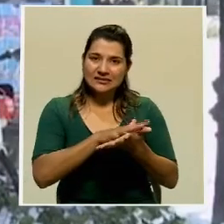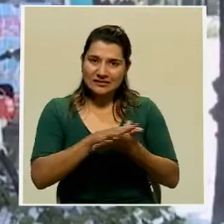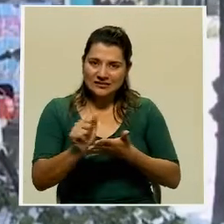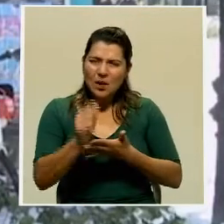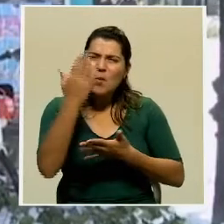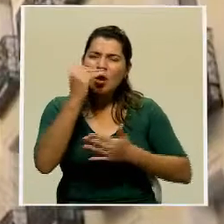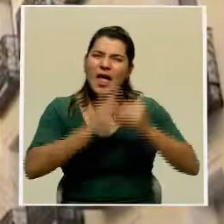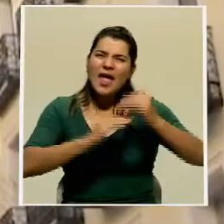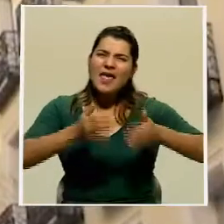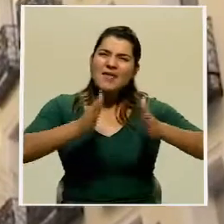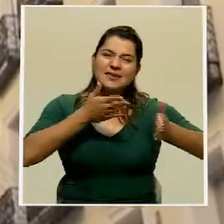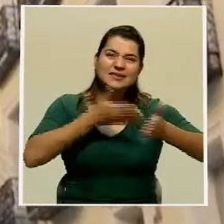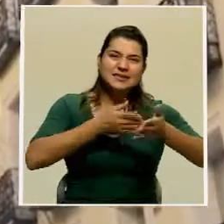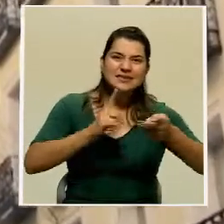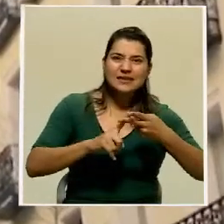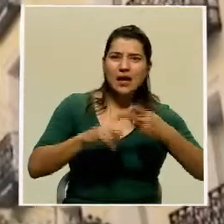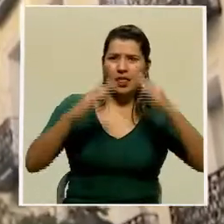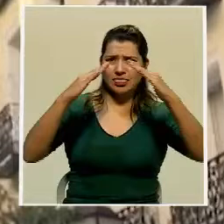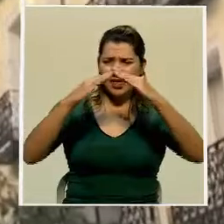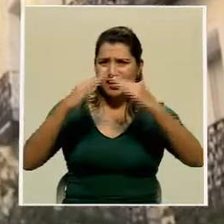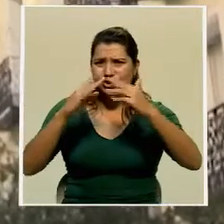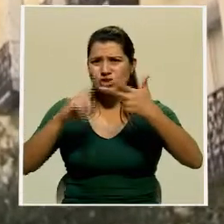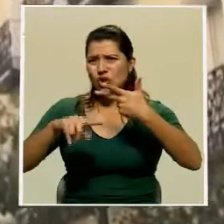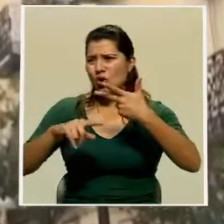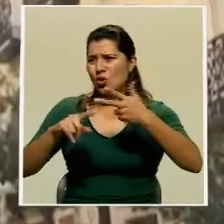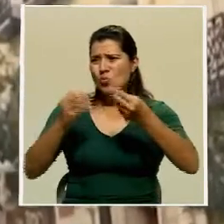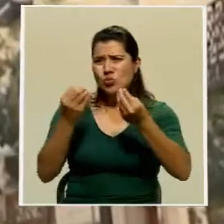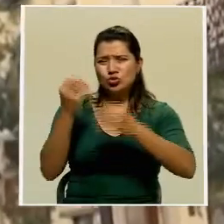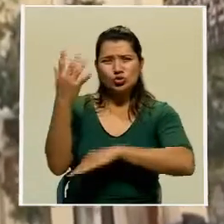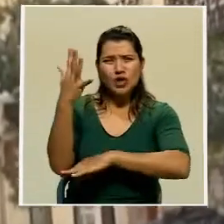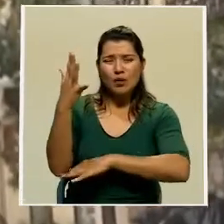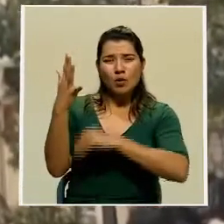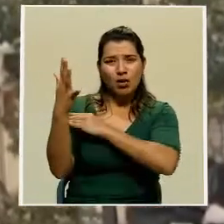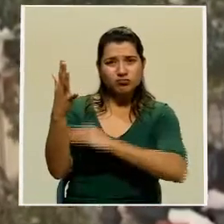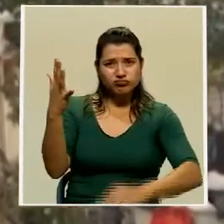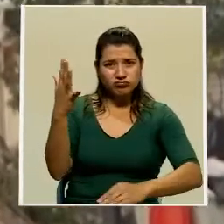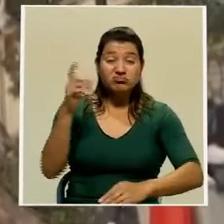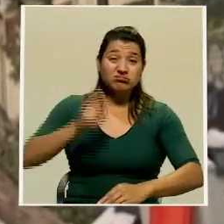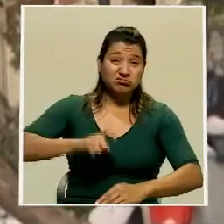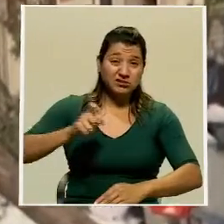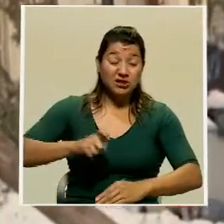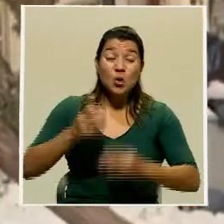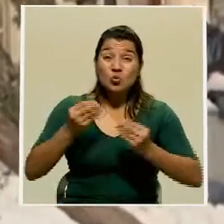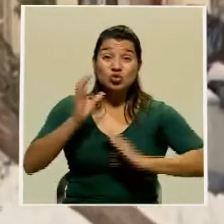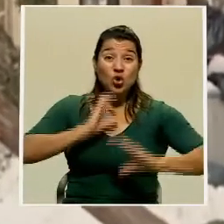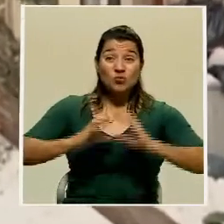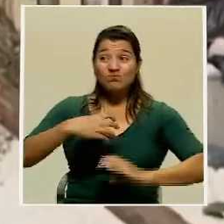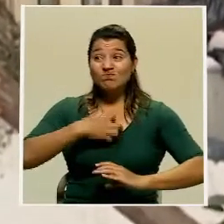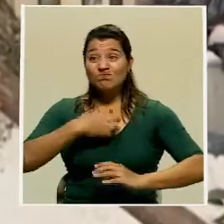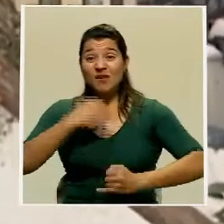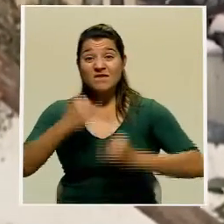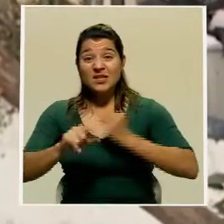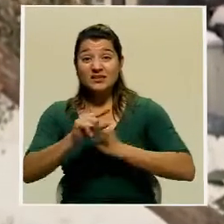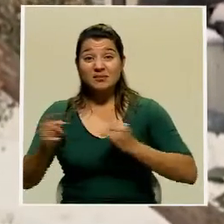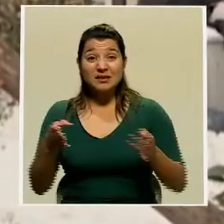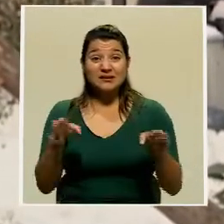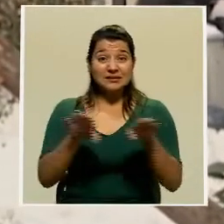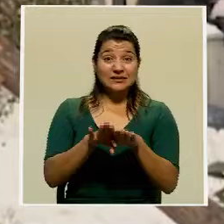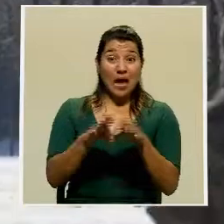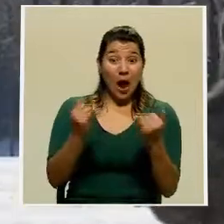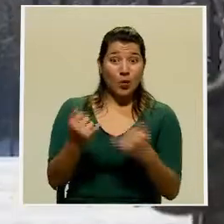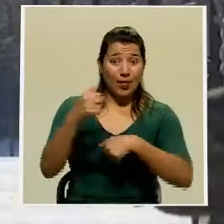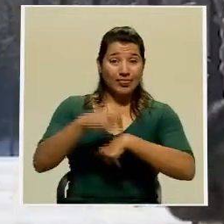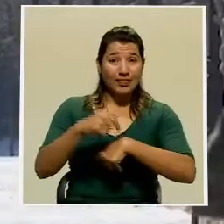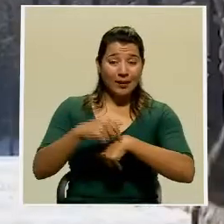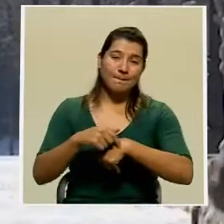edificios, tejados, cañerías y numerosos árboles que deberán ser retirados. Los pequeños comercios se quejan del fin de semana de cierre en plena época de